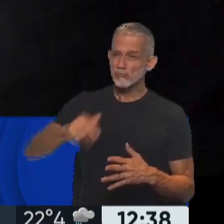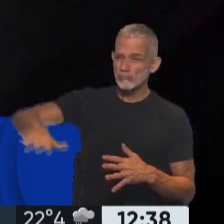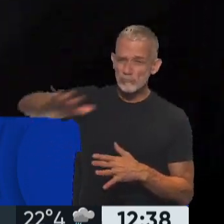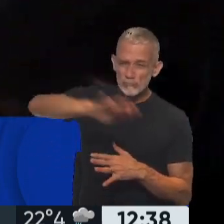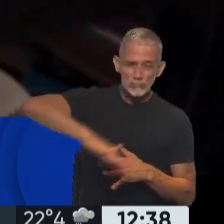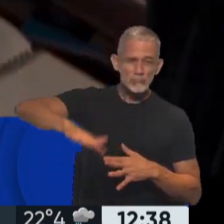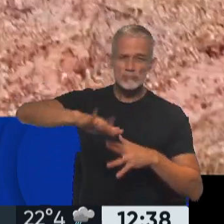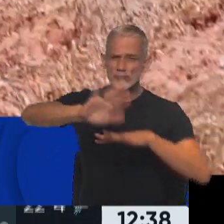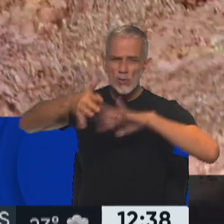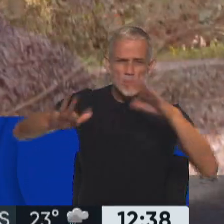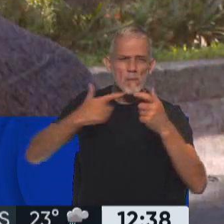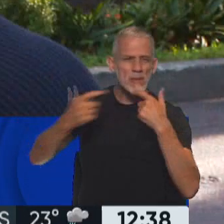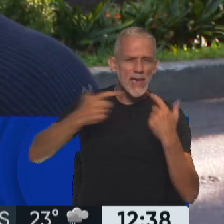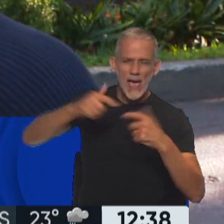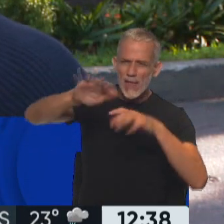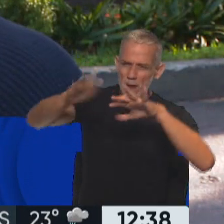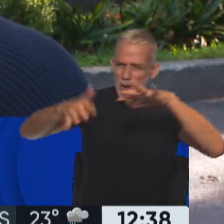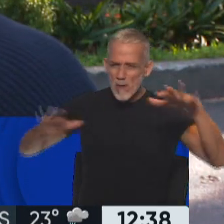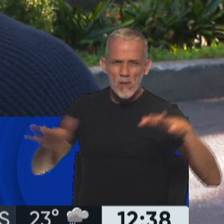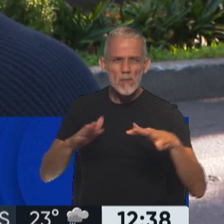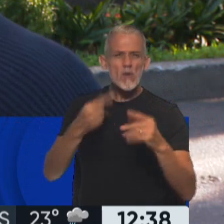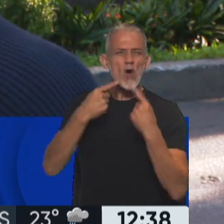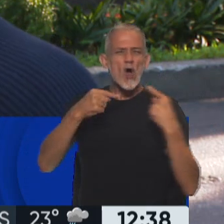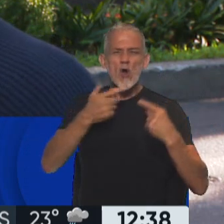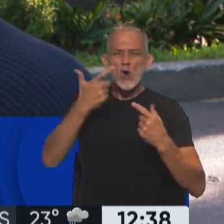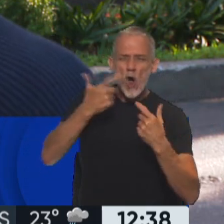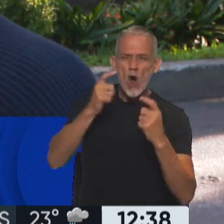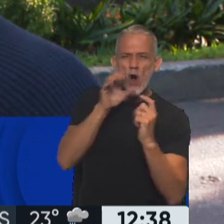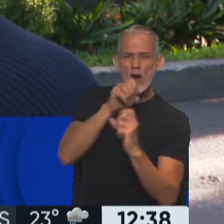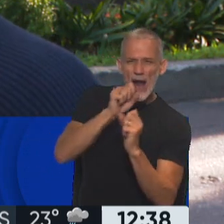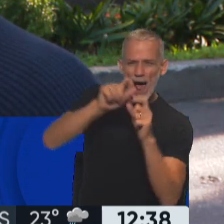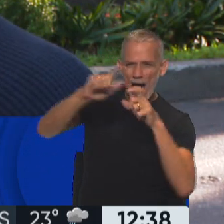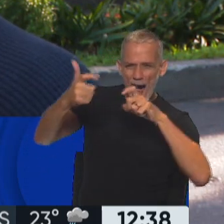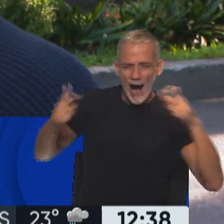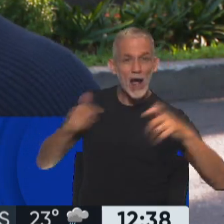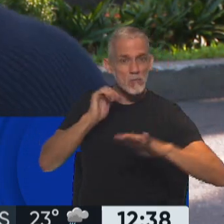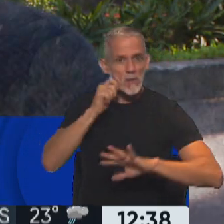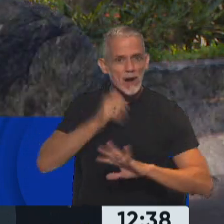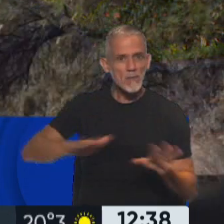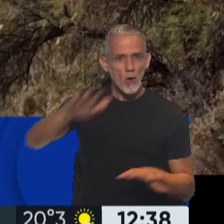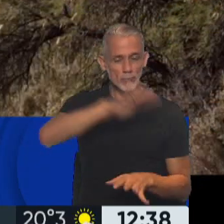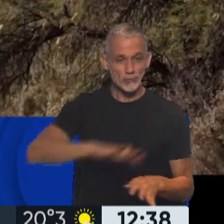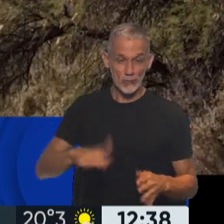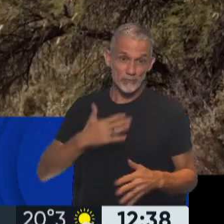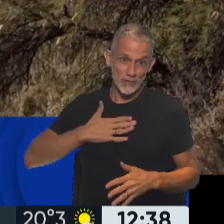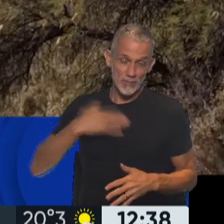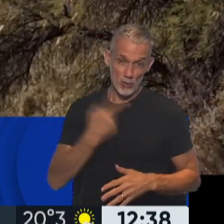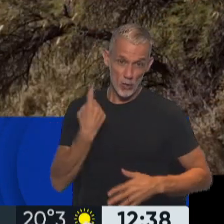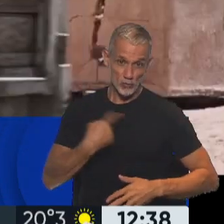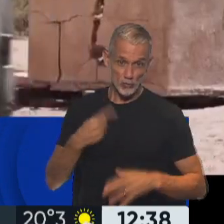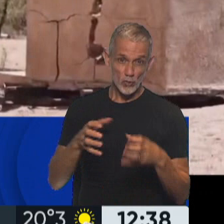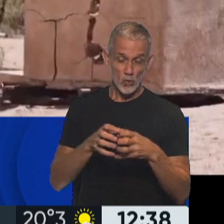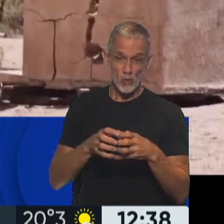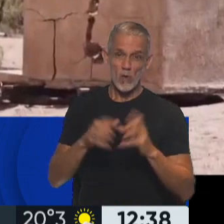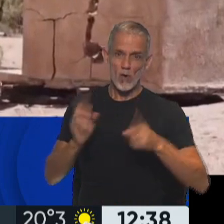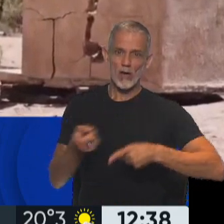rocoso, con tonos en rojos, en naranjas, es maravilloso. Y bueno, y a nosotros también es como que te pone,